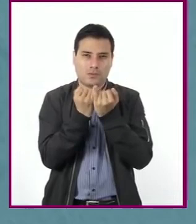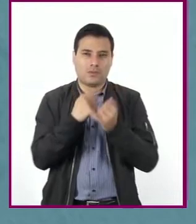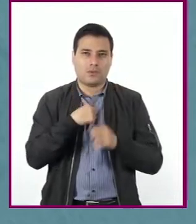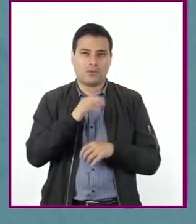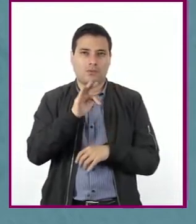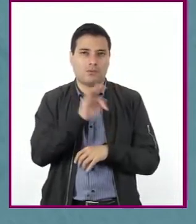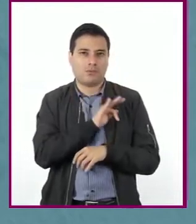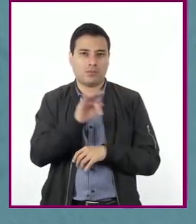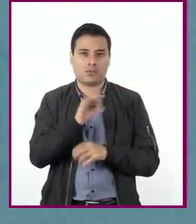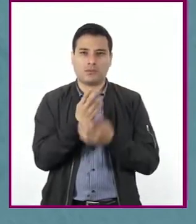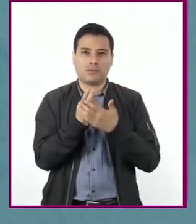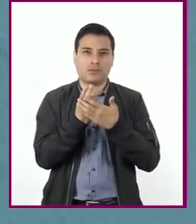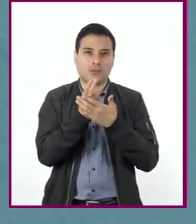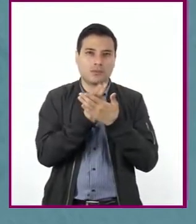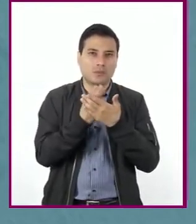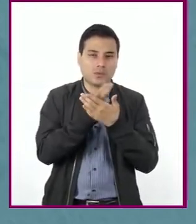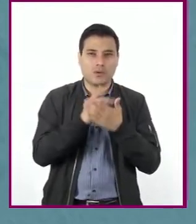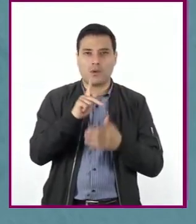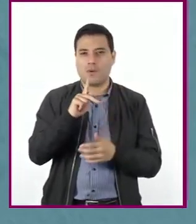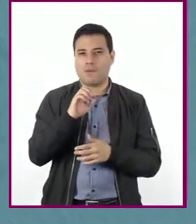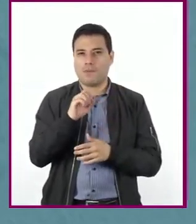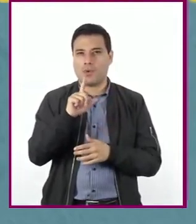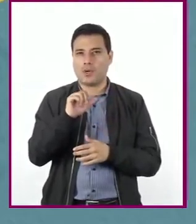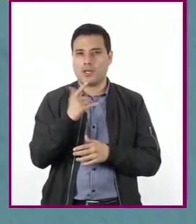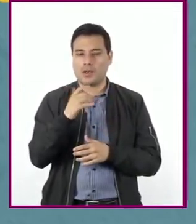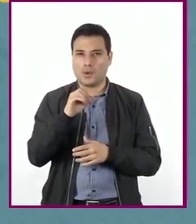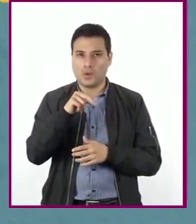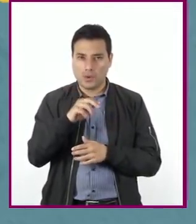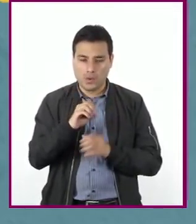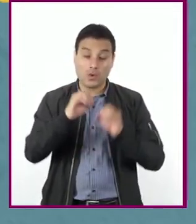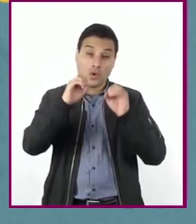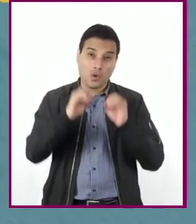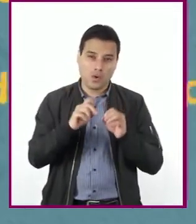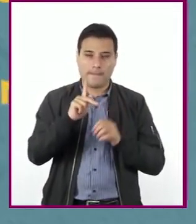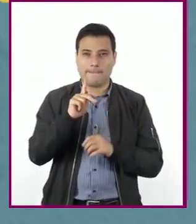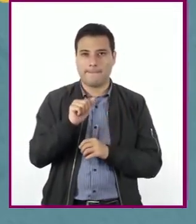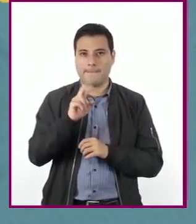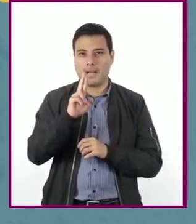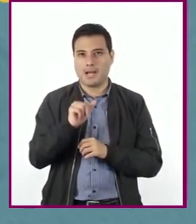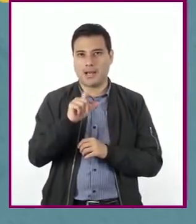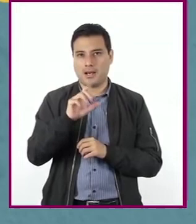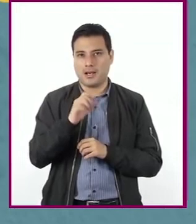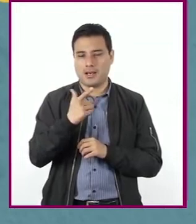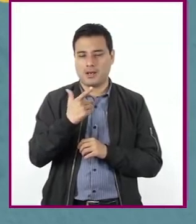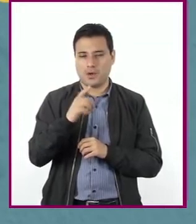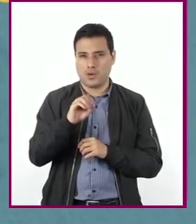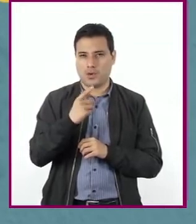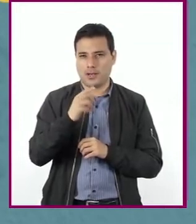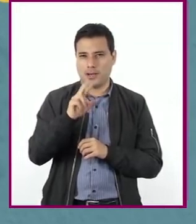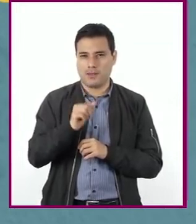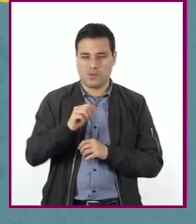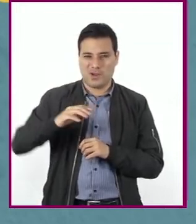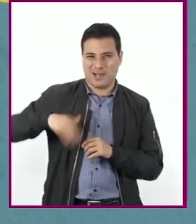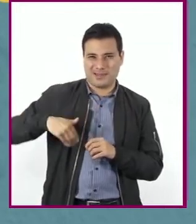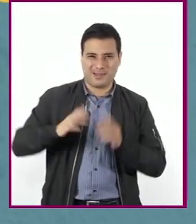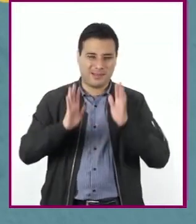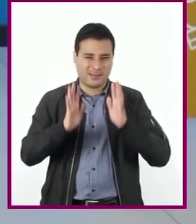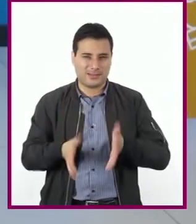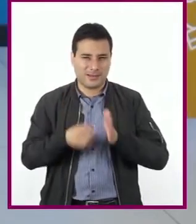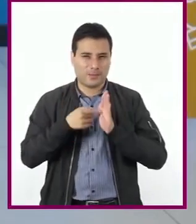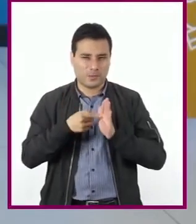métodos gráficos como el método del polígono y el método del paralelogramo, que fue el que te mostré en uno de los